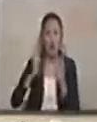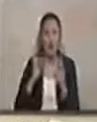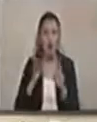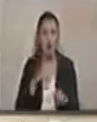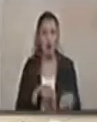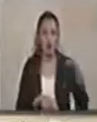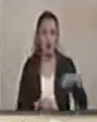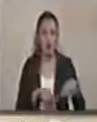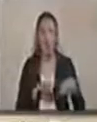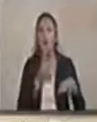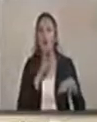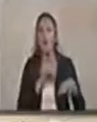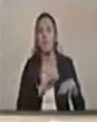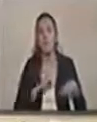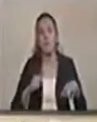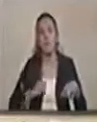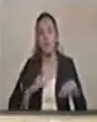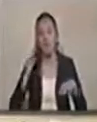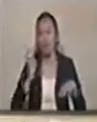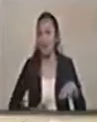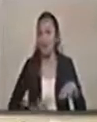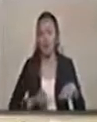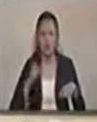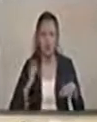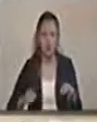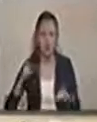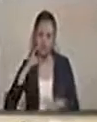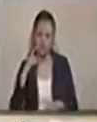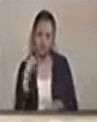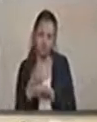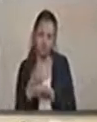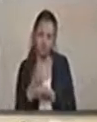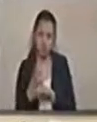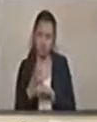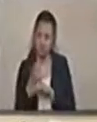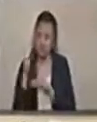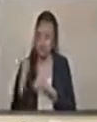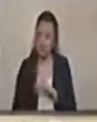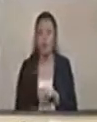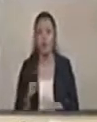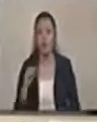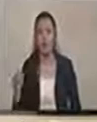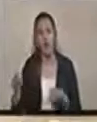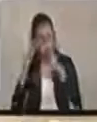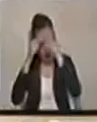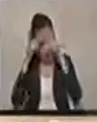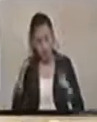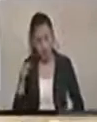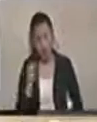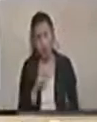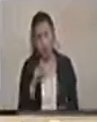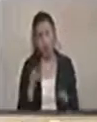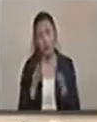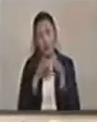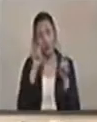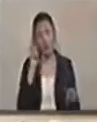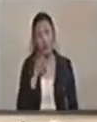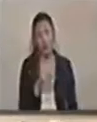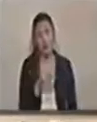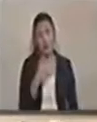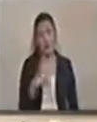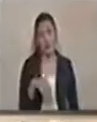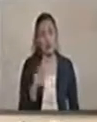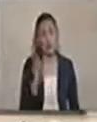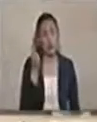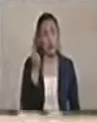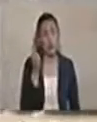pero bajo estrictos controles y supervisiones del Estado por tratarse de un asunto tan